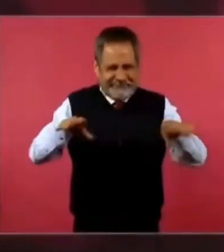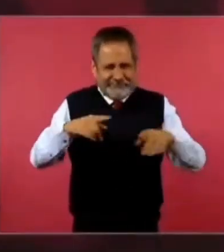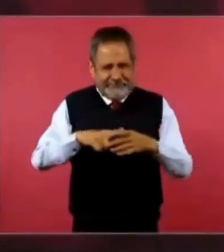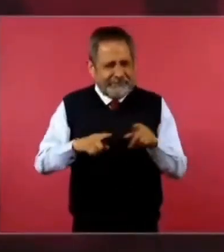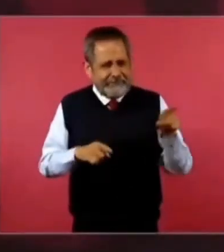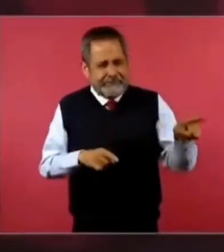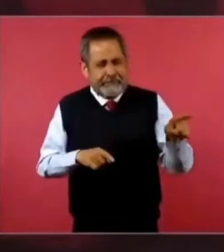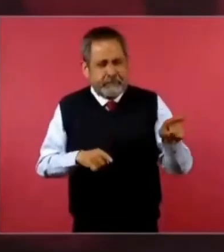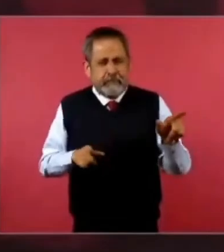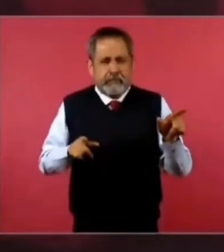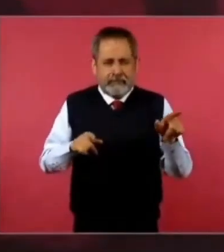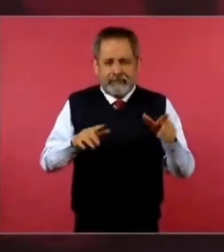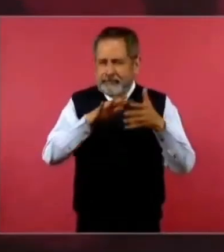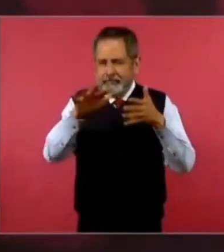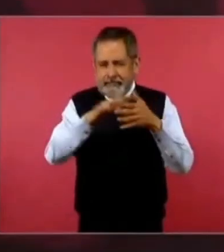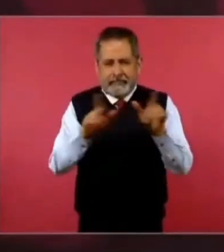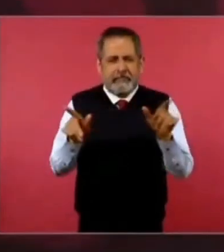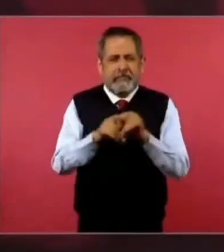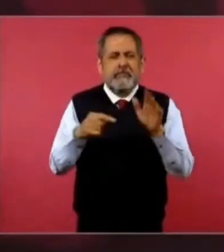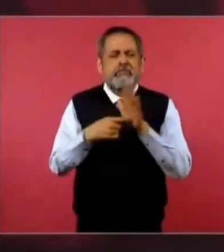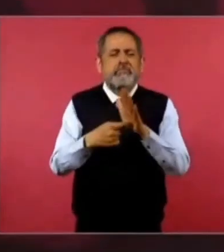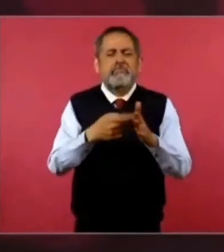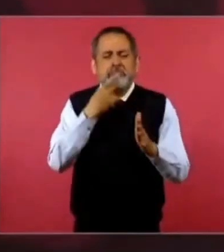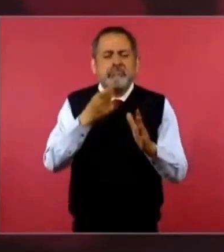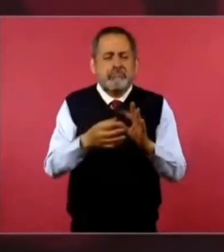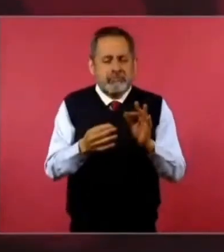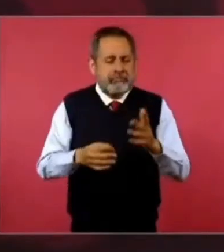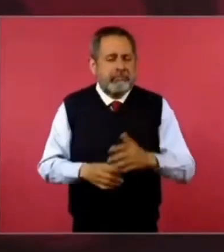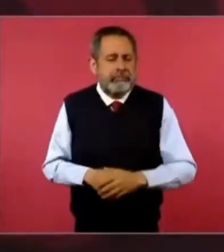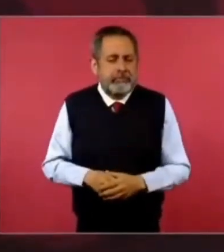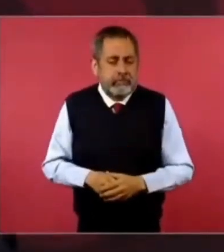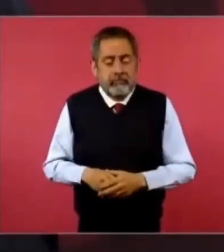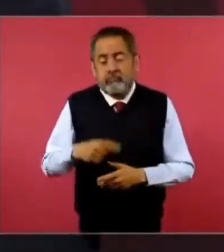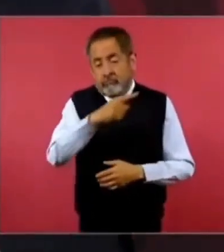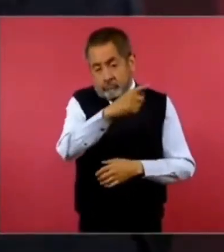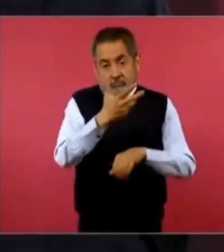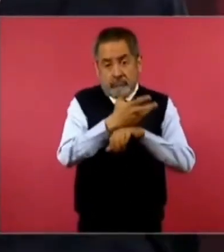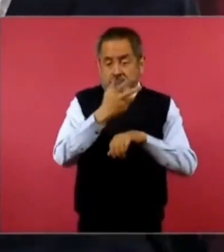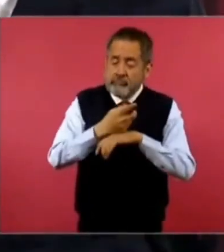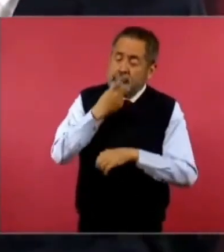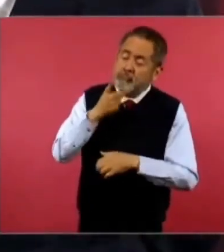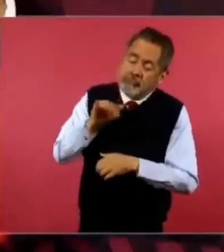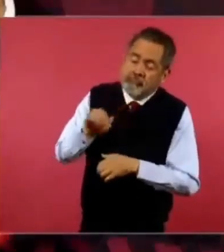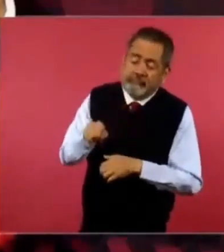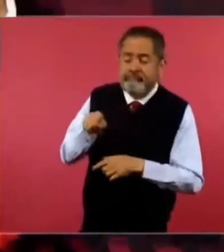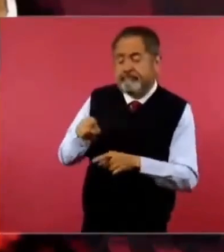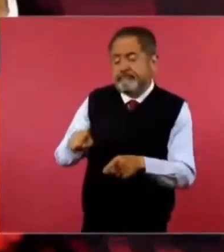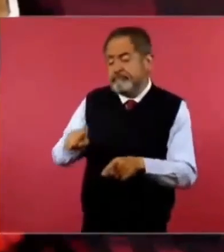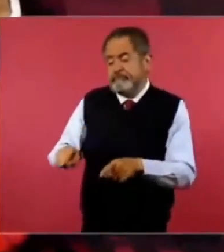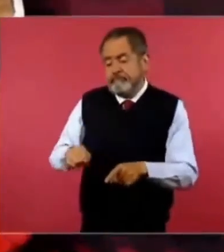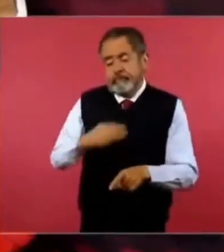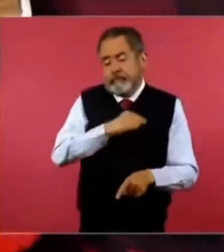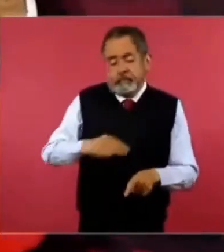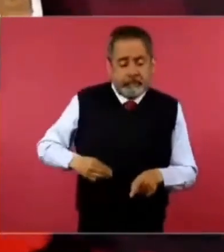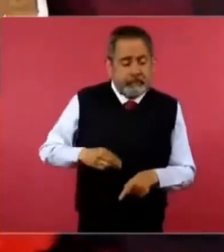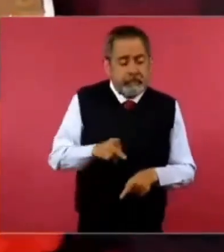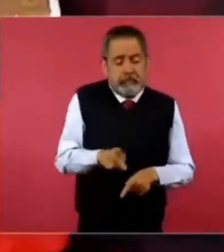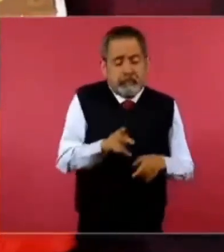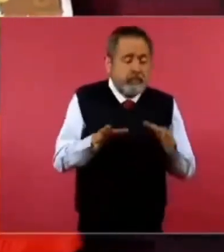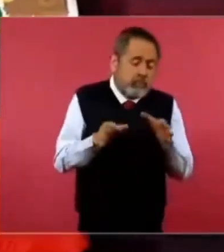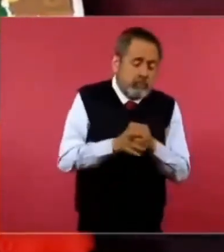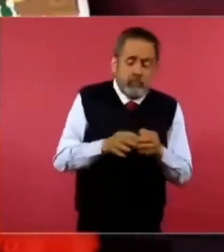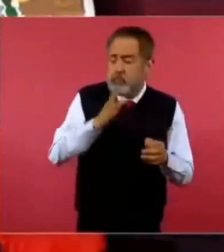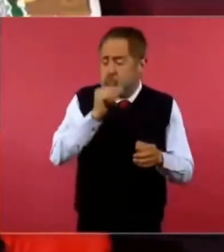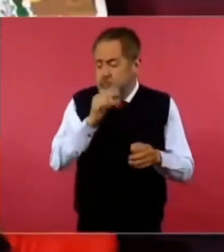su conclusión, llega a aseverar, a sostener de manera